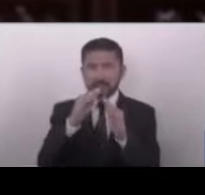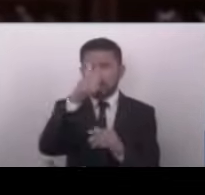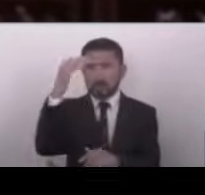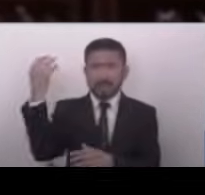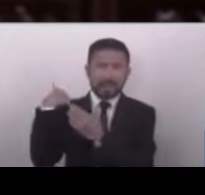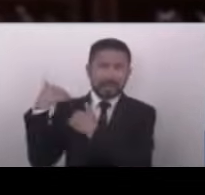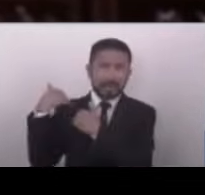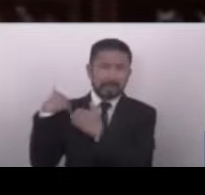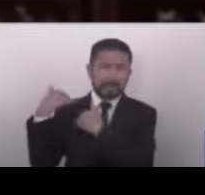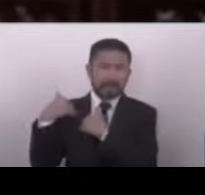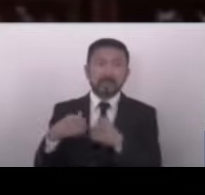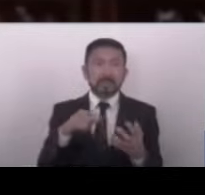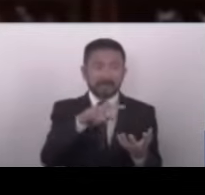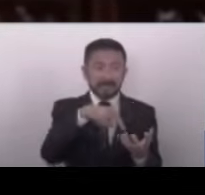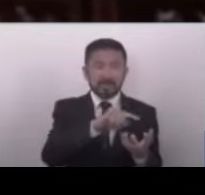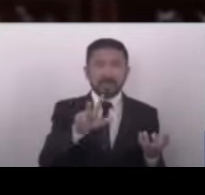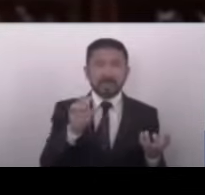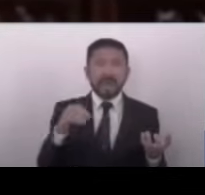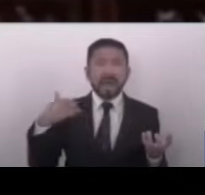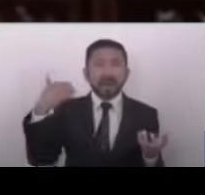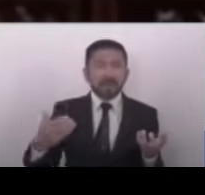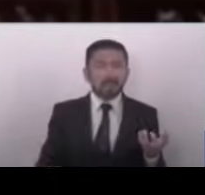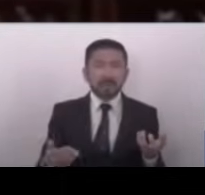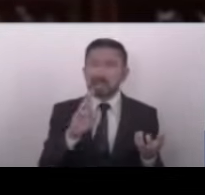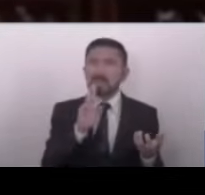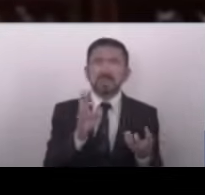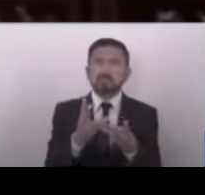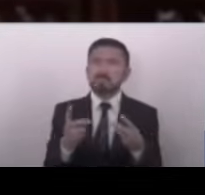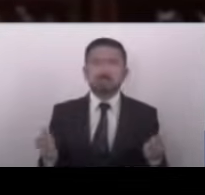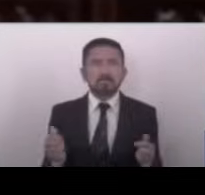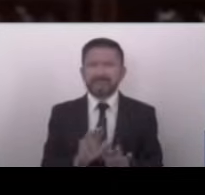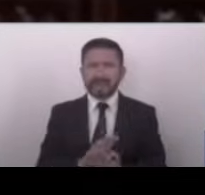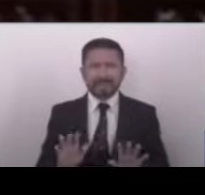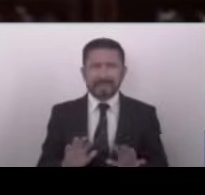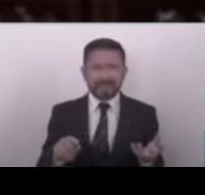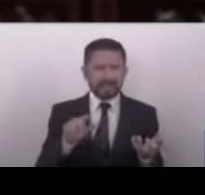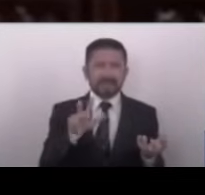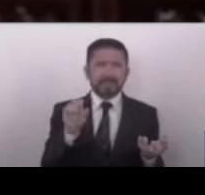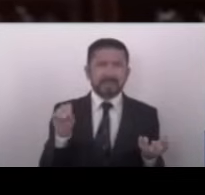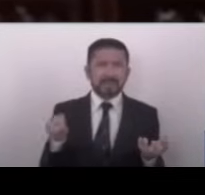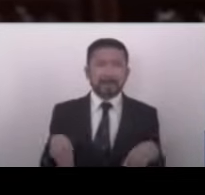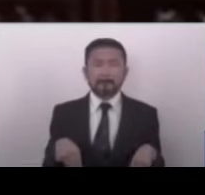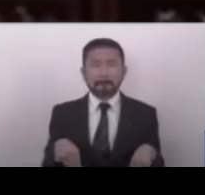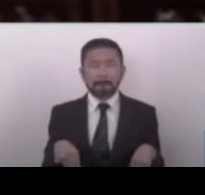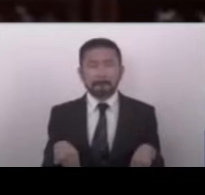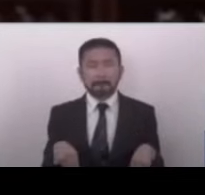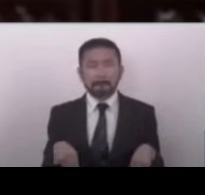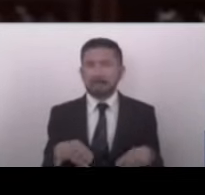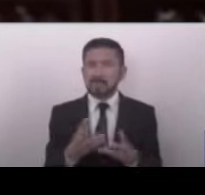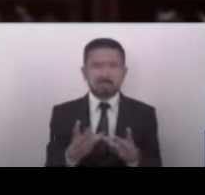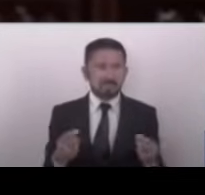30 años para resolverle a nuestra diáspora 30 años de calma resolvieron algo